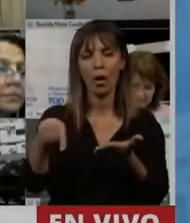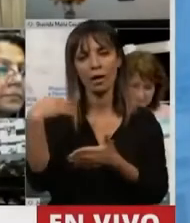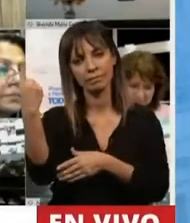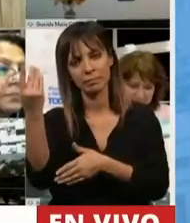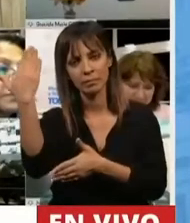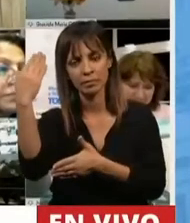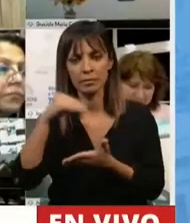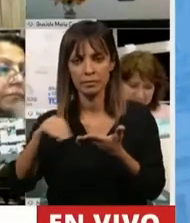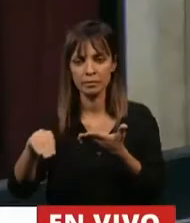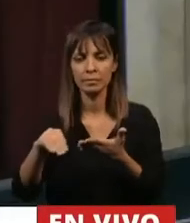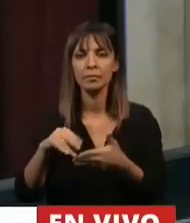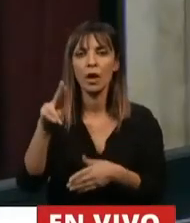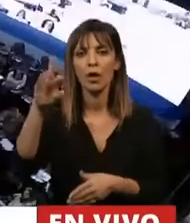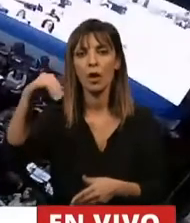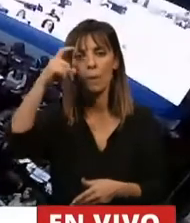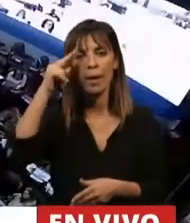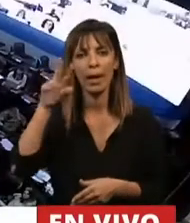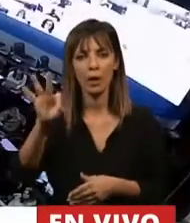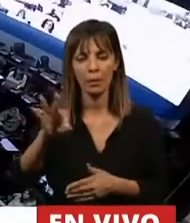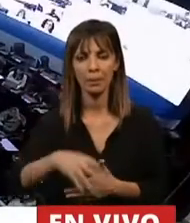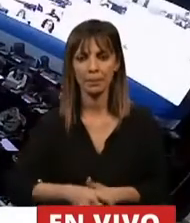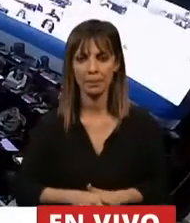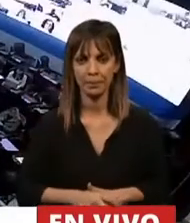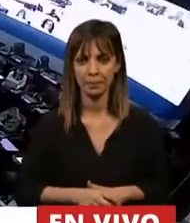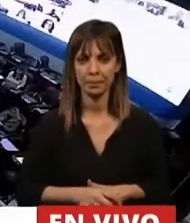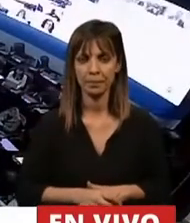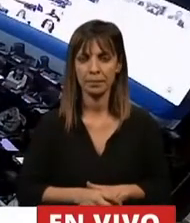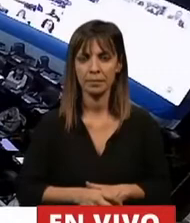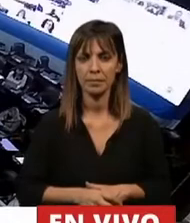Tiene la palabra el diputado Víctor Hugo Romero.